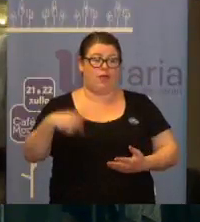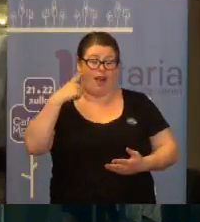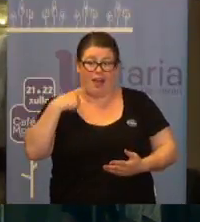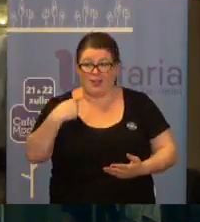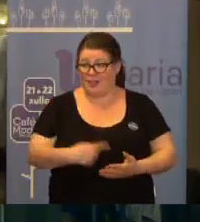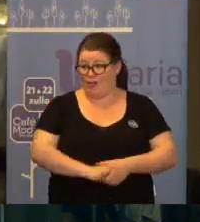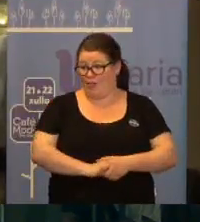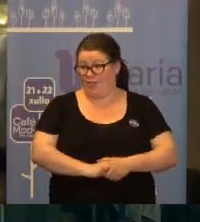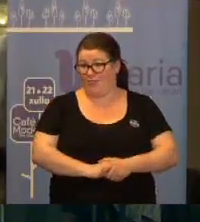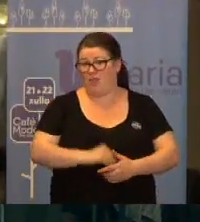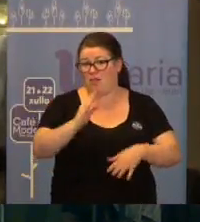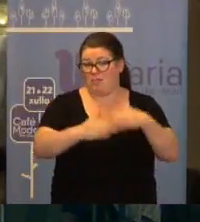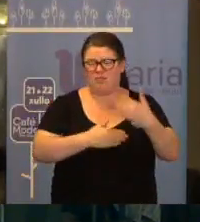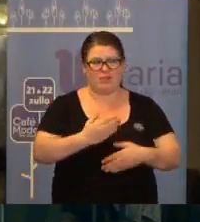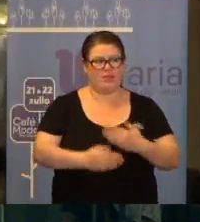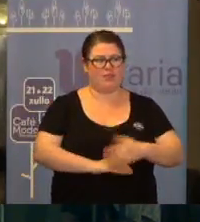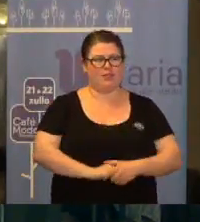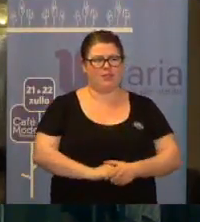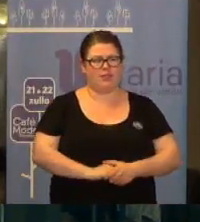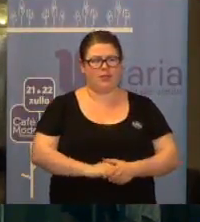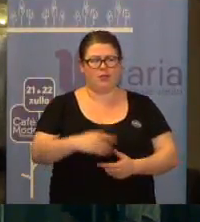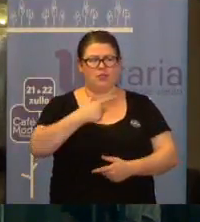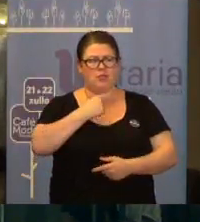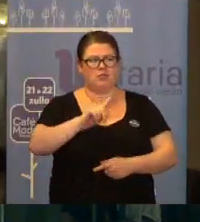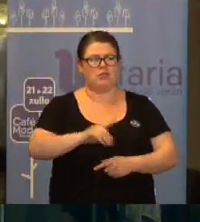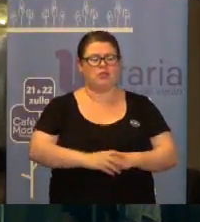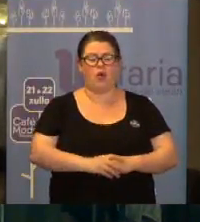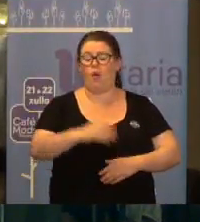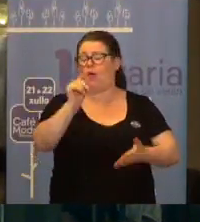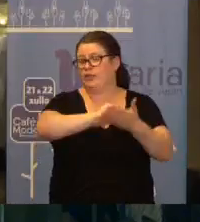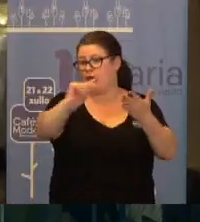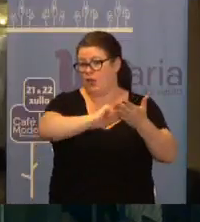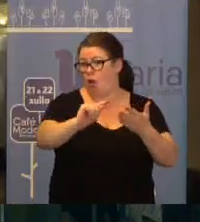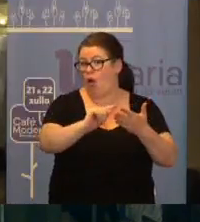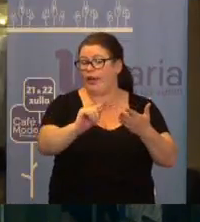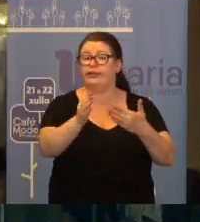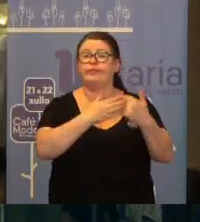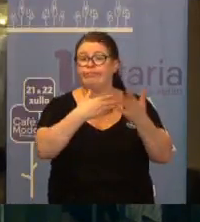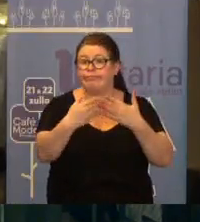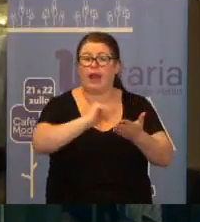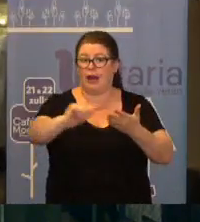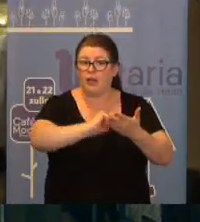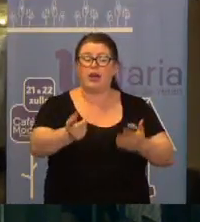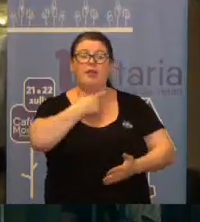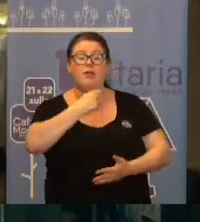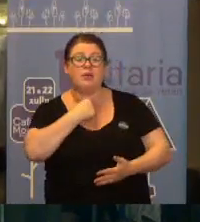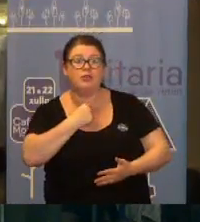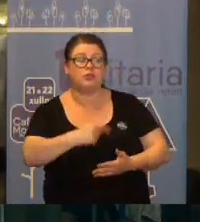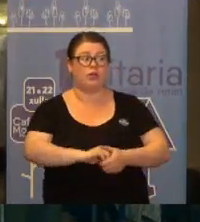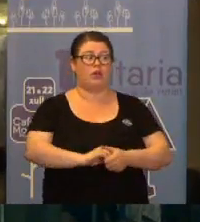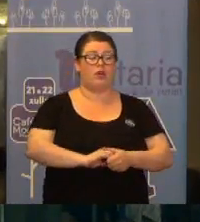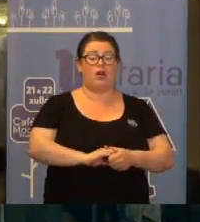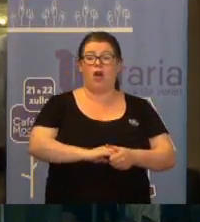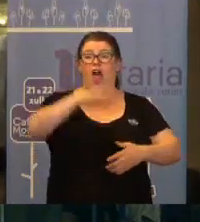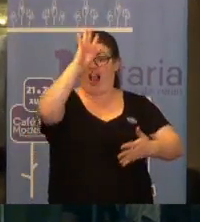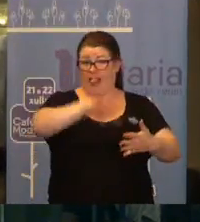me gustara unha revolución, non? E tal vez un dos autores que máis me agrada pois é Josep Pla, que é o conservador